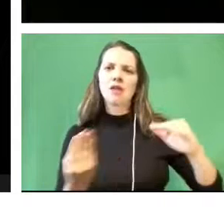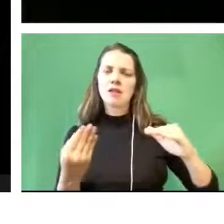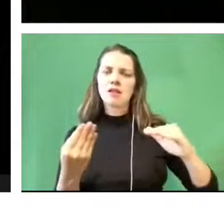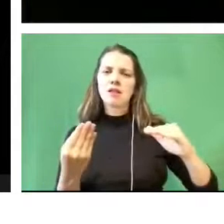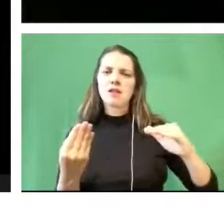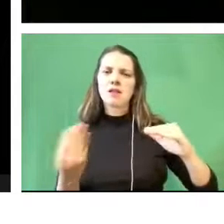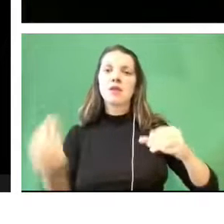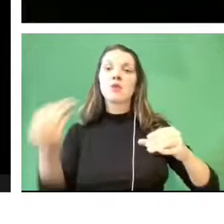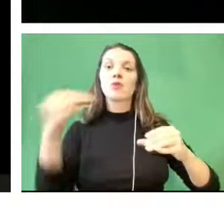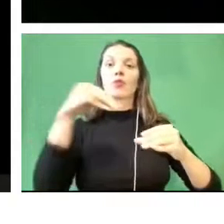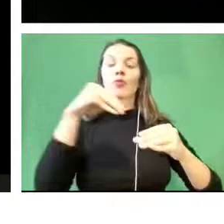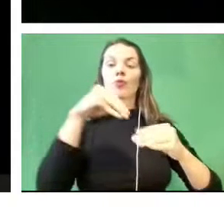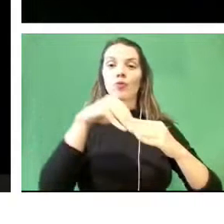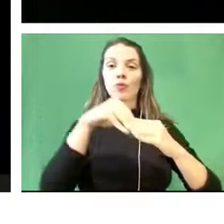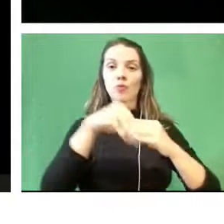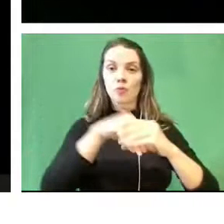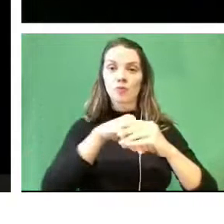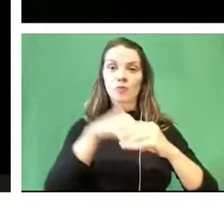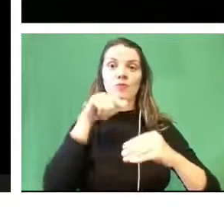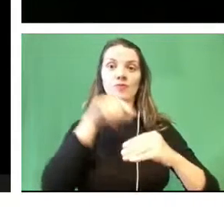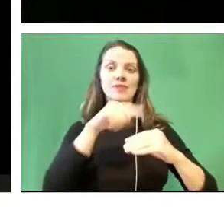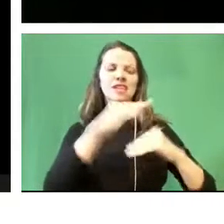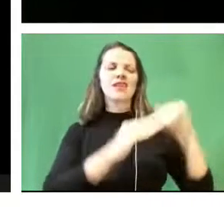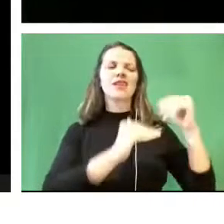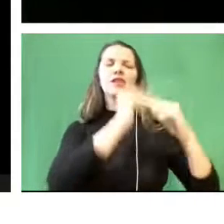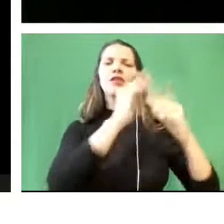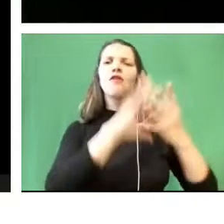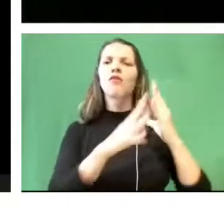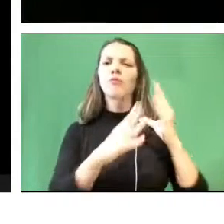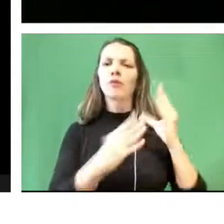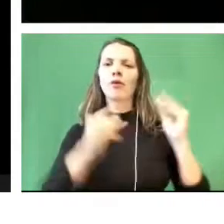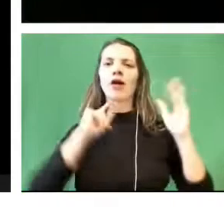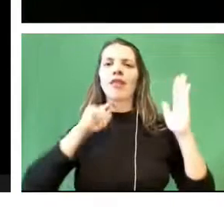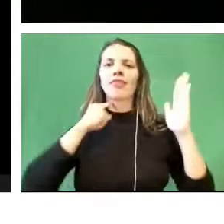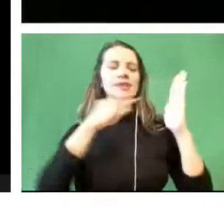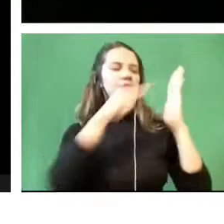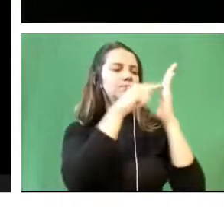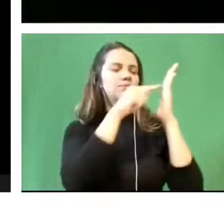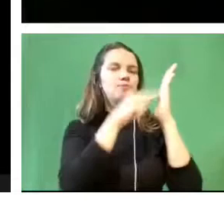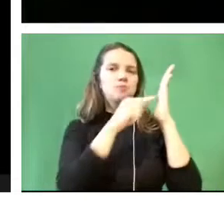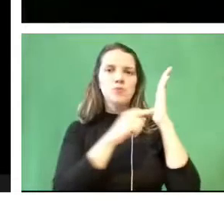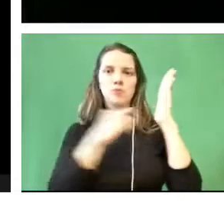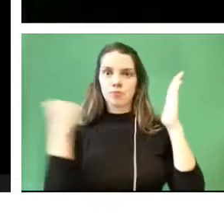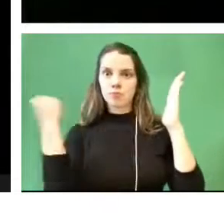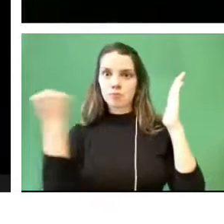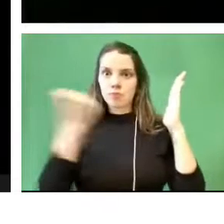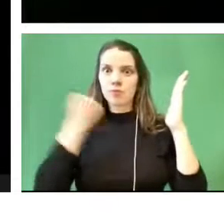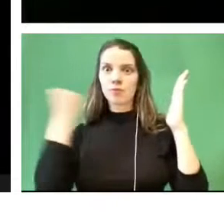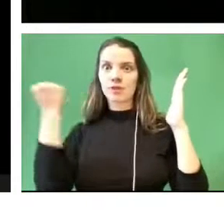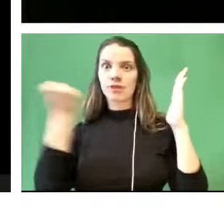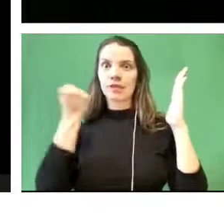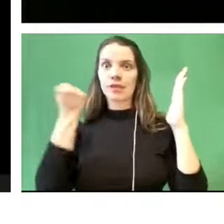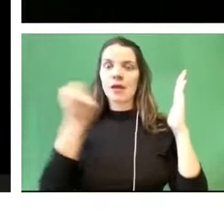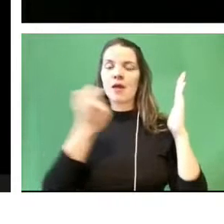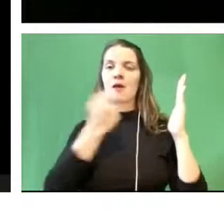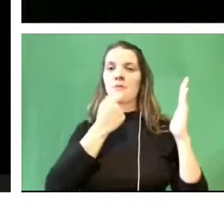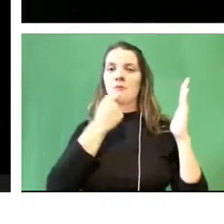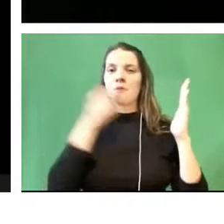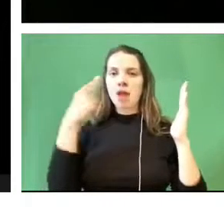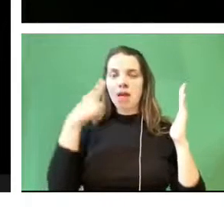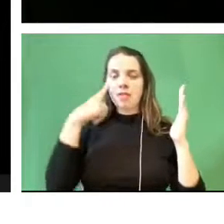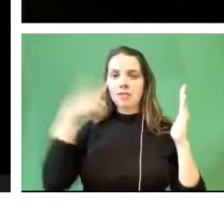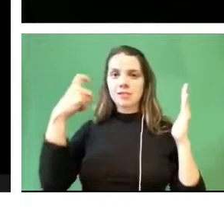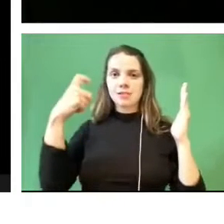allá de conceptos físicos y empiezan a tocar algunos conceptos denominados como lógicos, que ya los vamos a ver más